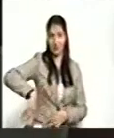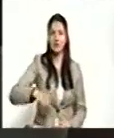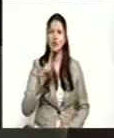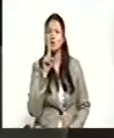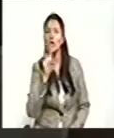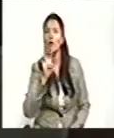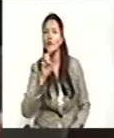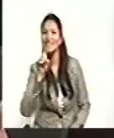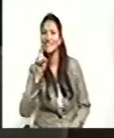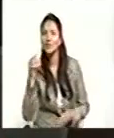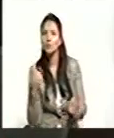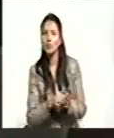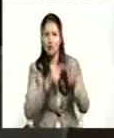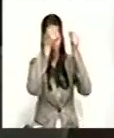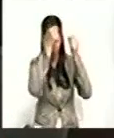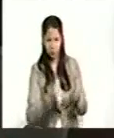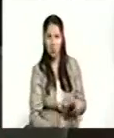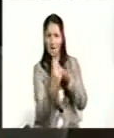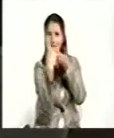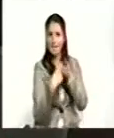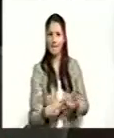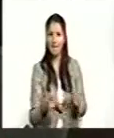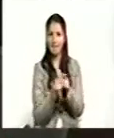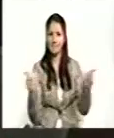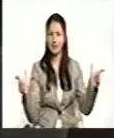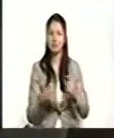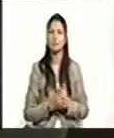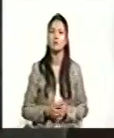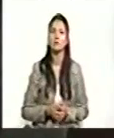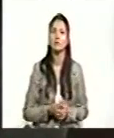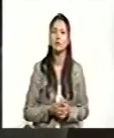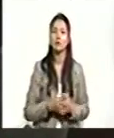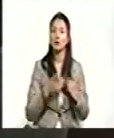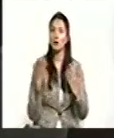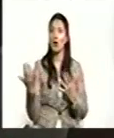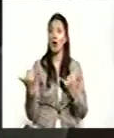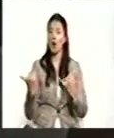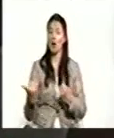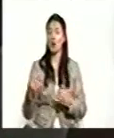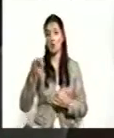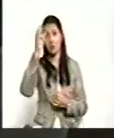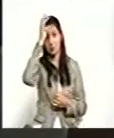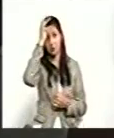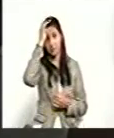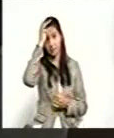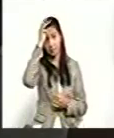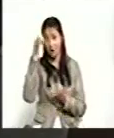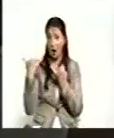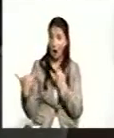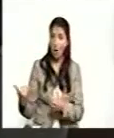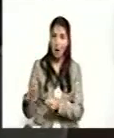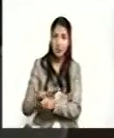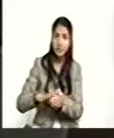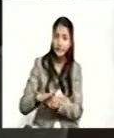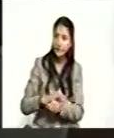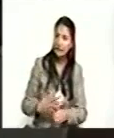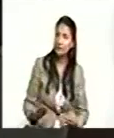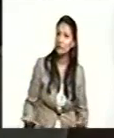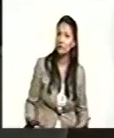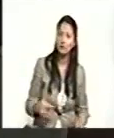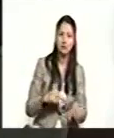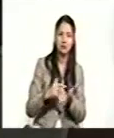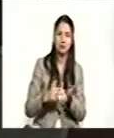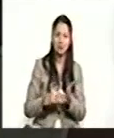196,000 por supuesto con el hospital en las circunstancias en que está